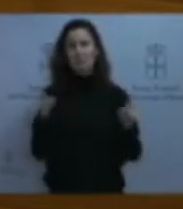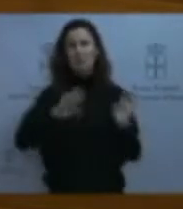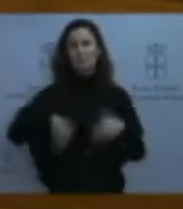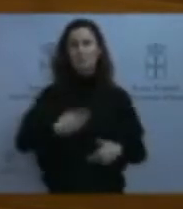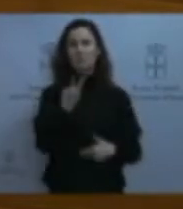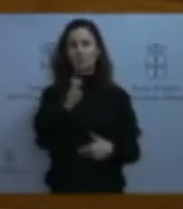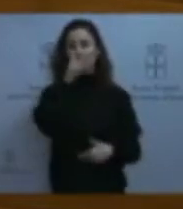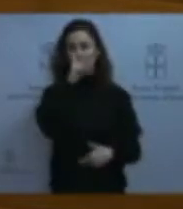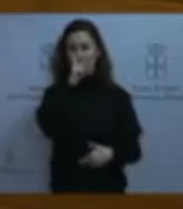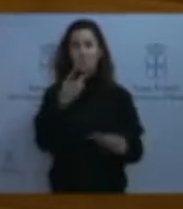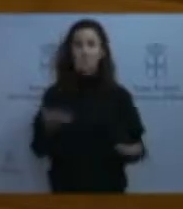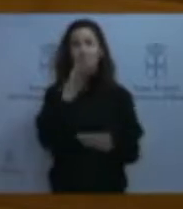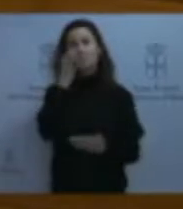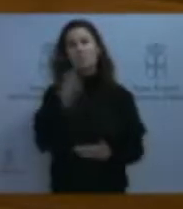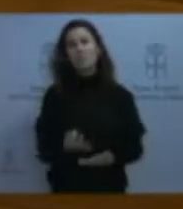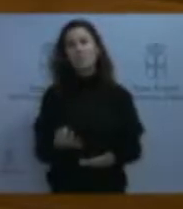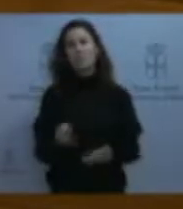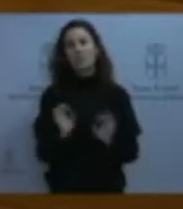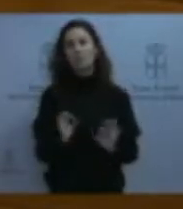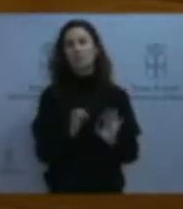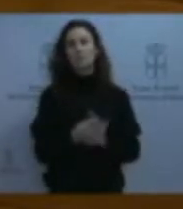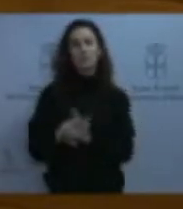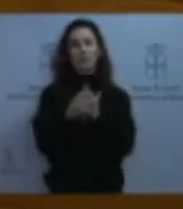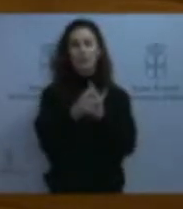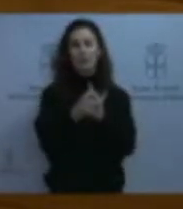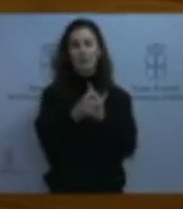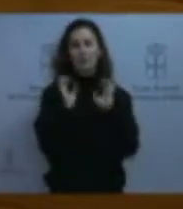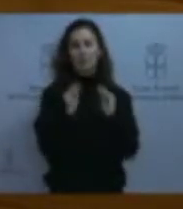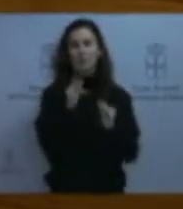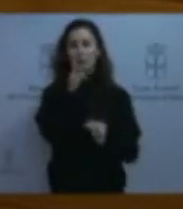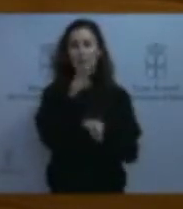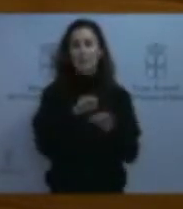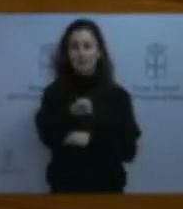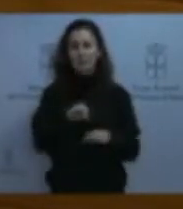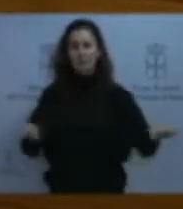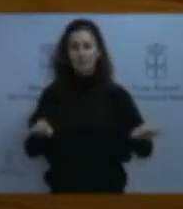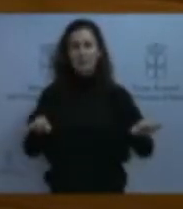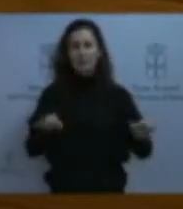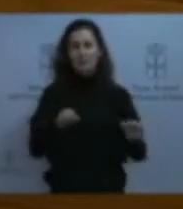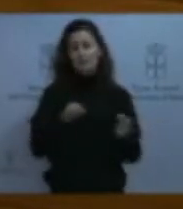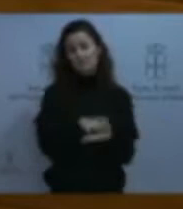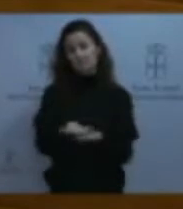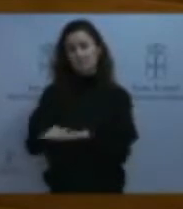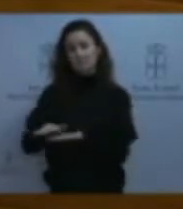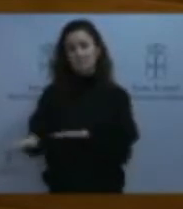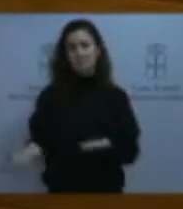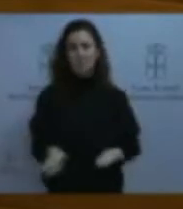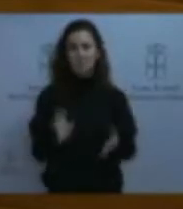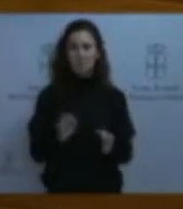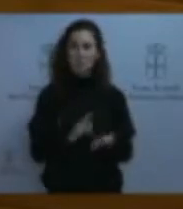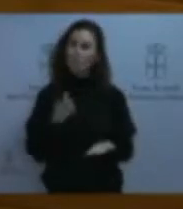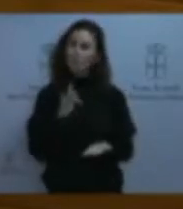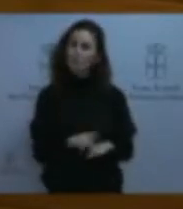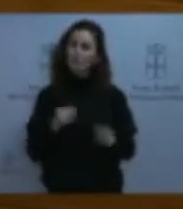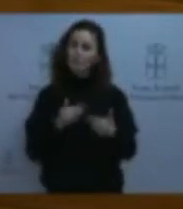Pues seguramente que habrá que poner en relación esas hectáreas quemadas, porque usted también sabe que en este periodo de incendios se ha